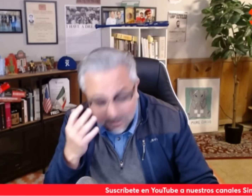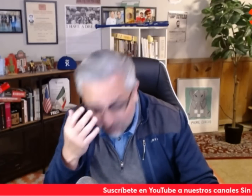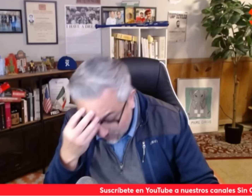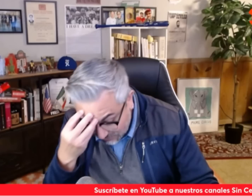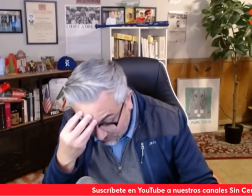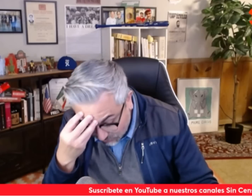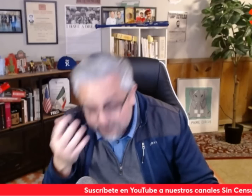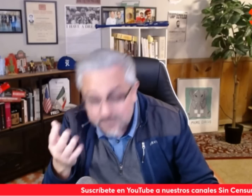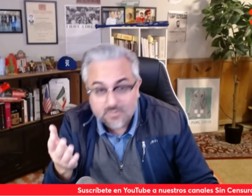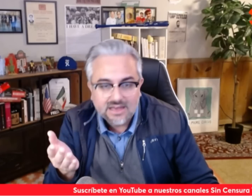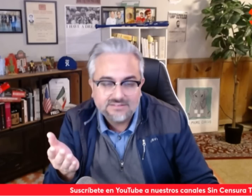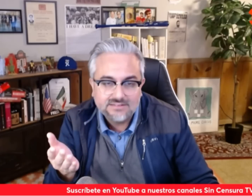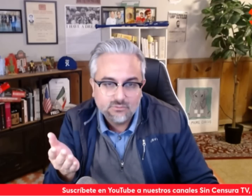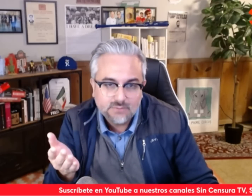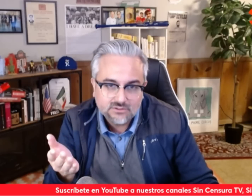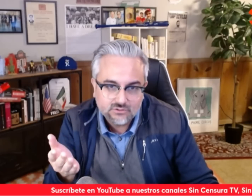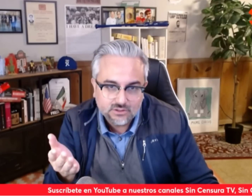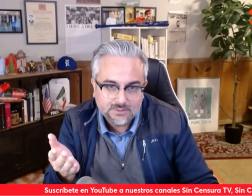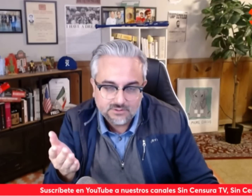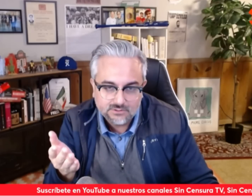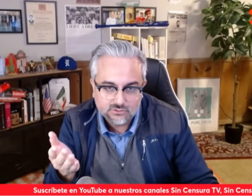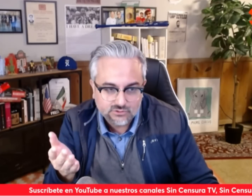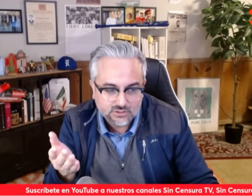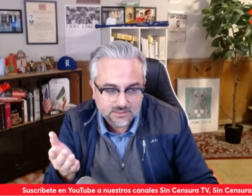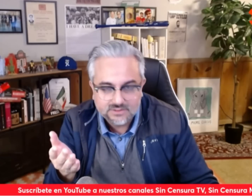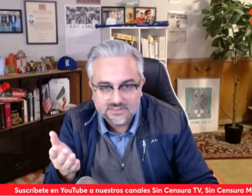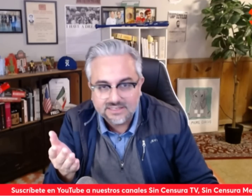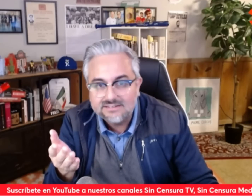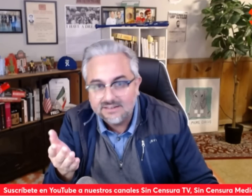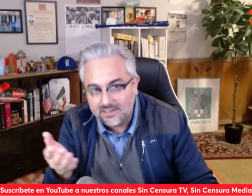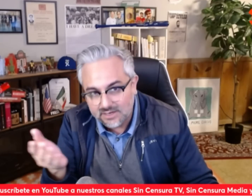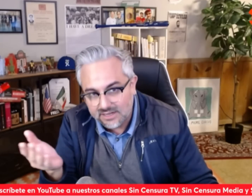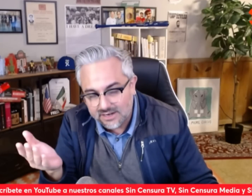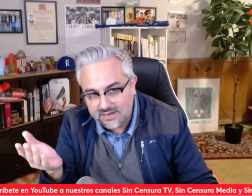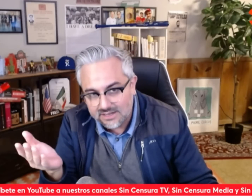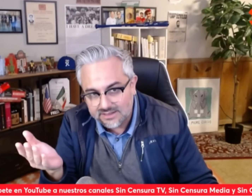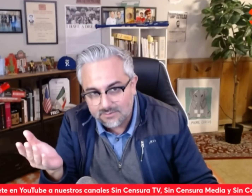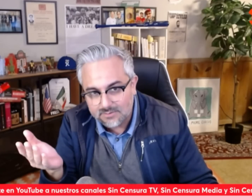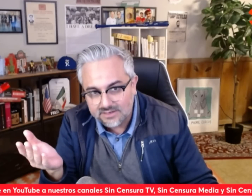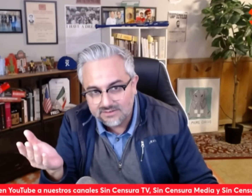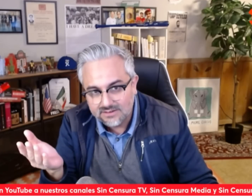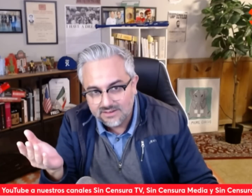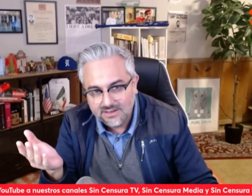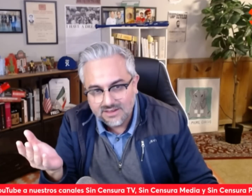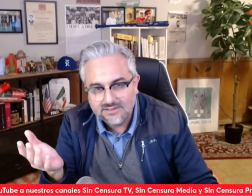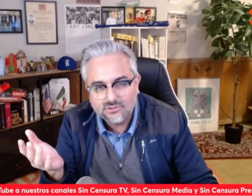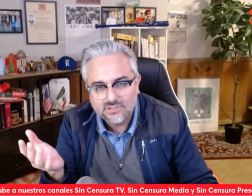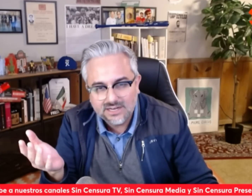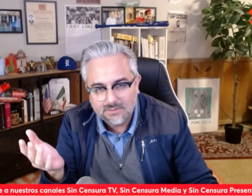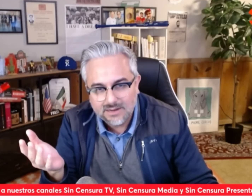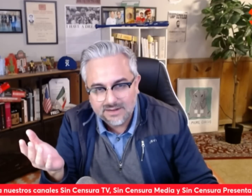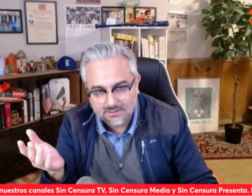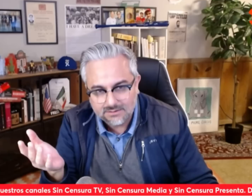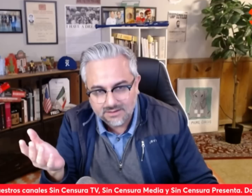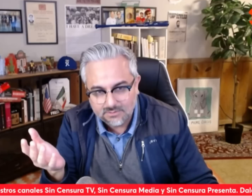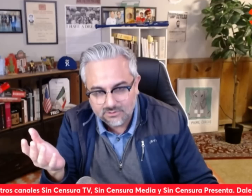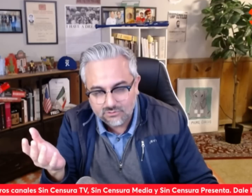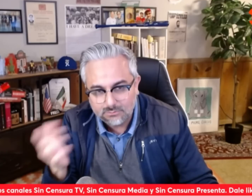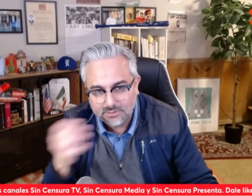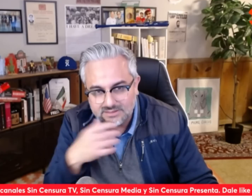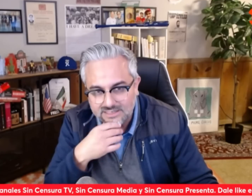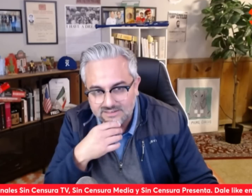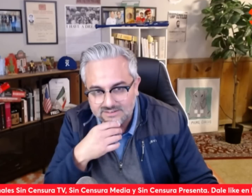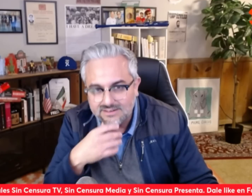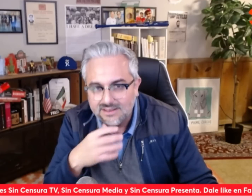finta. Pero yo insisto, hasta los más conservadores de los conservadores que dicen admirar a Reinaidé Ramírez, al escucharla hablar y al ver